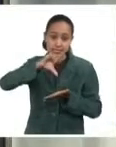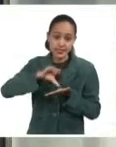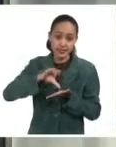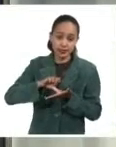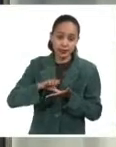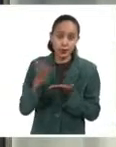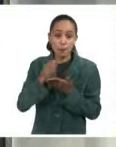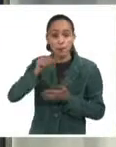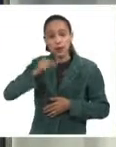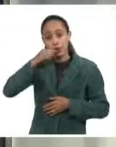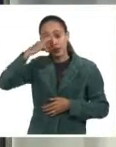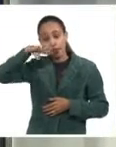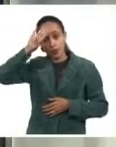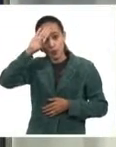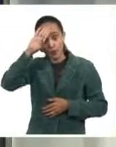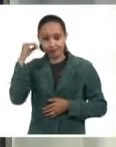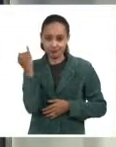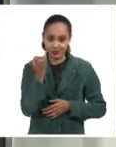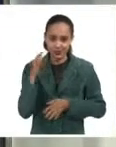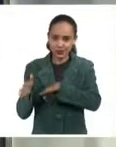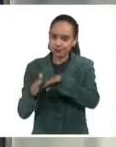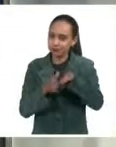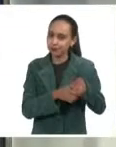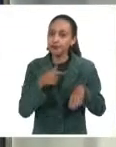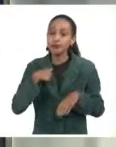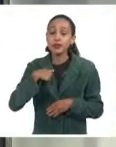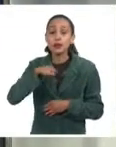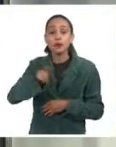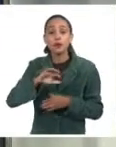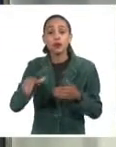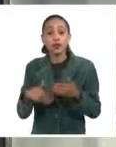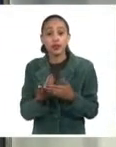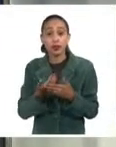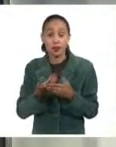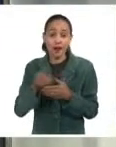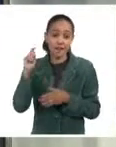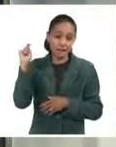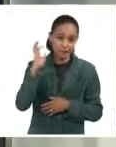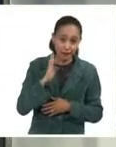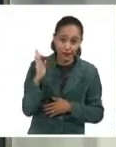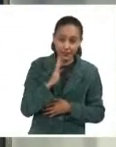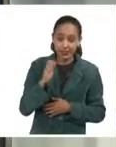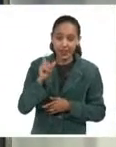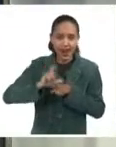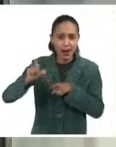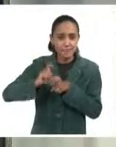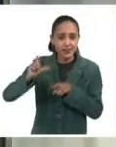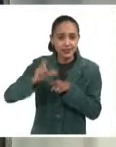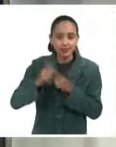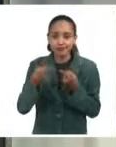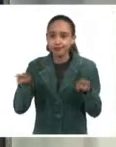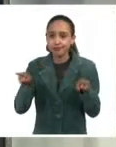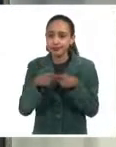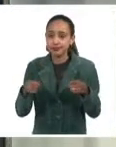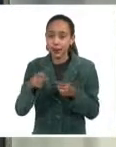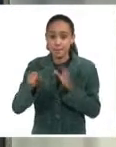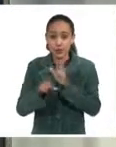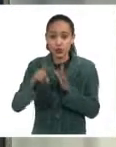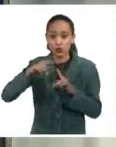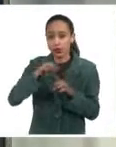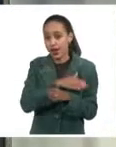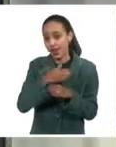noches, la jornada bucalambeana, gran fiesta de nuestras tradiciones campesinas, comenzó en Las Tunas y se extenderá hasta el próximo 1 de julio. El